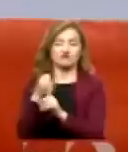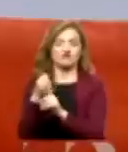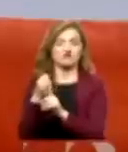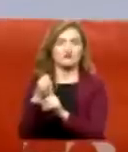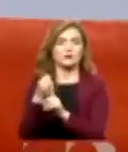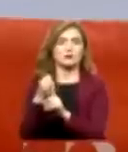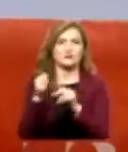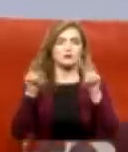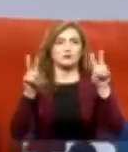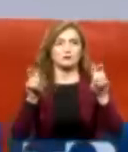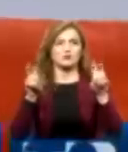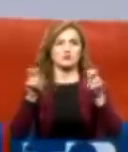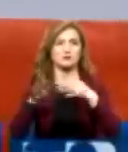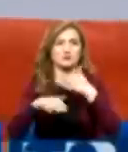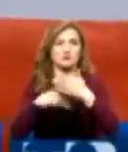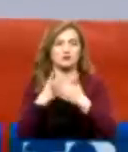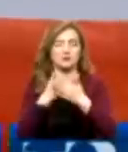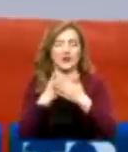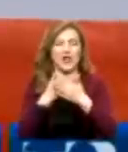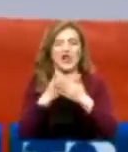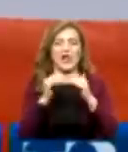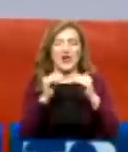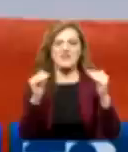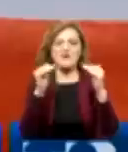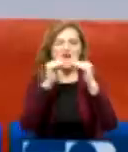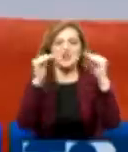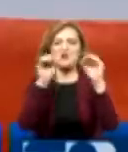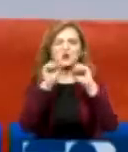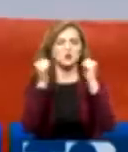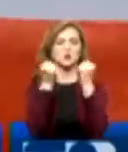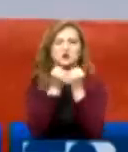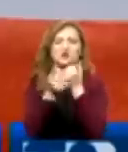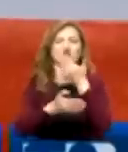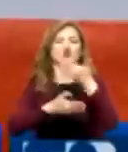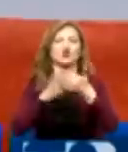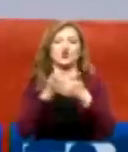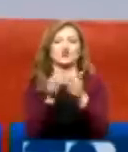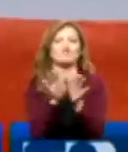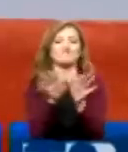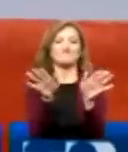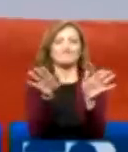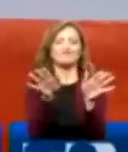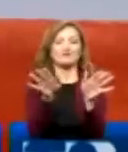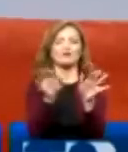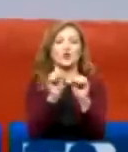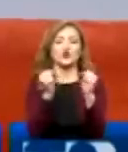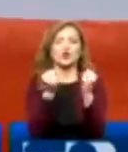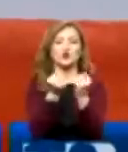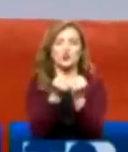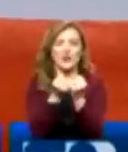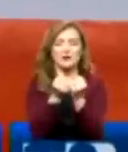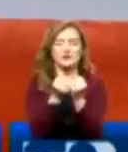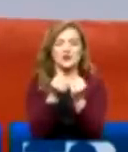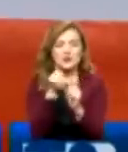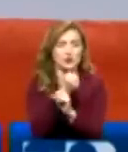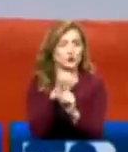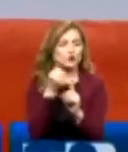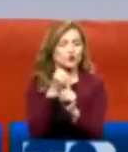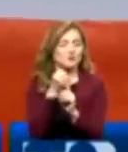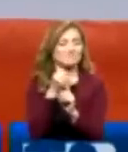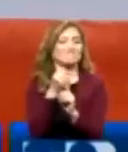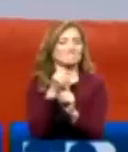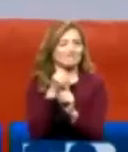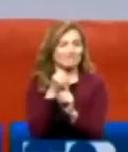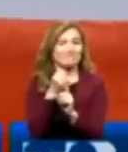que se ha filtrado a todo nivel de la sociedad. Entonces, socialmente la violencia está diseñada para que